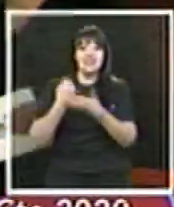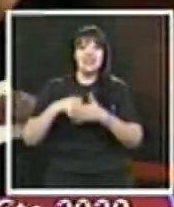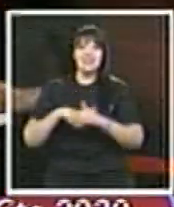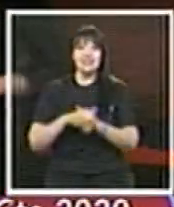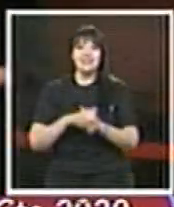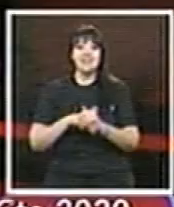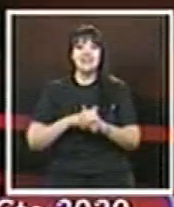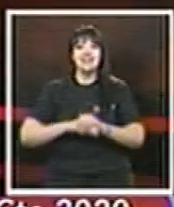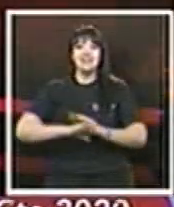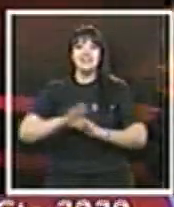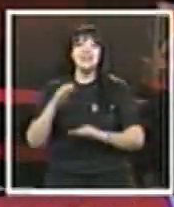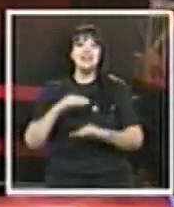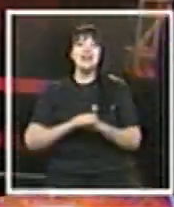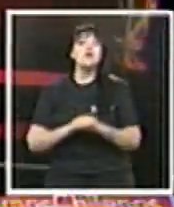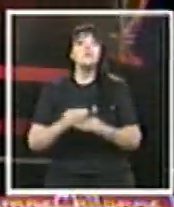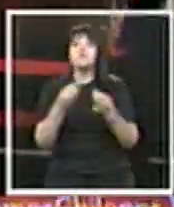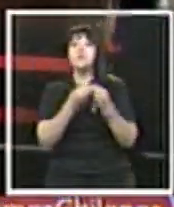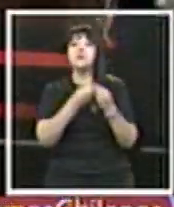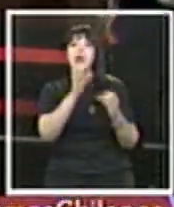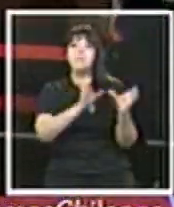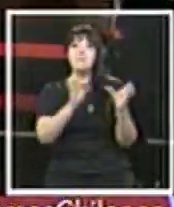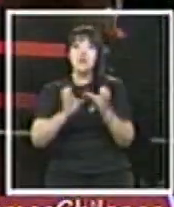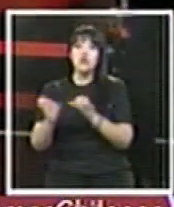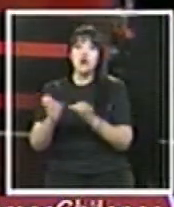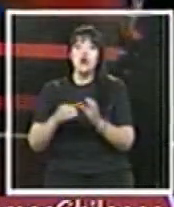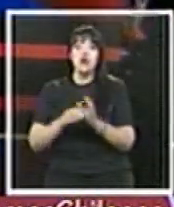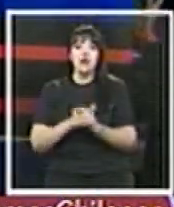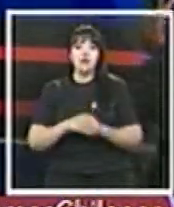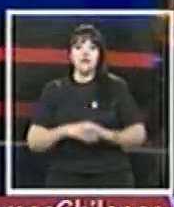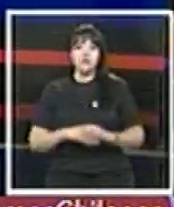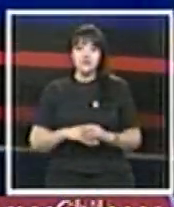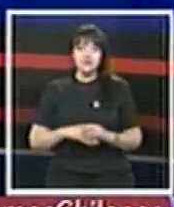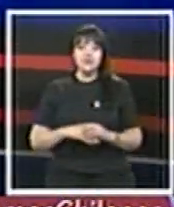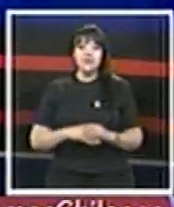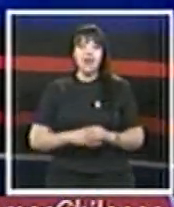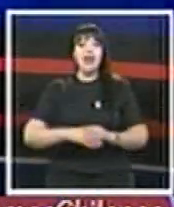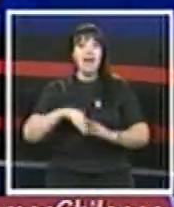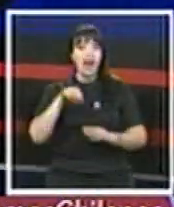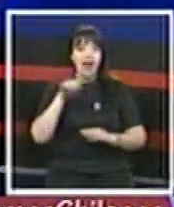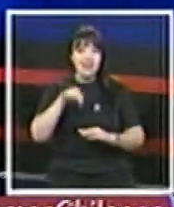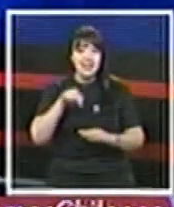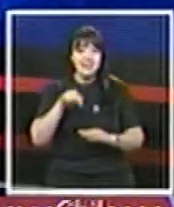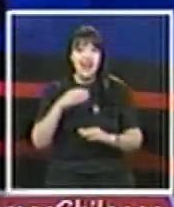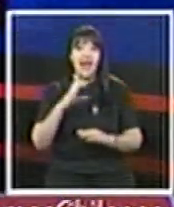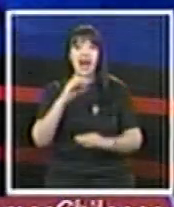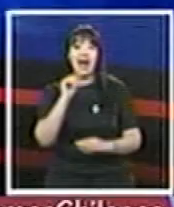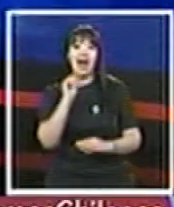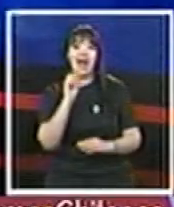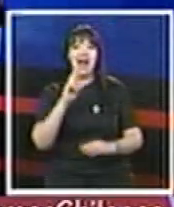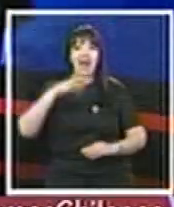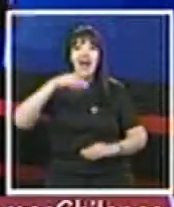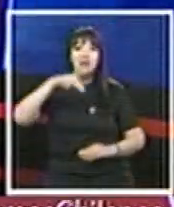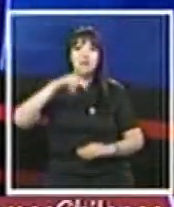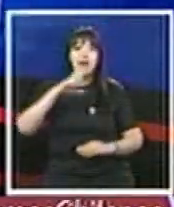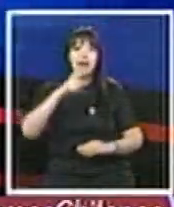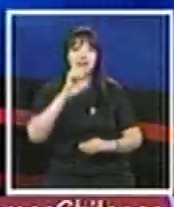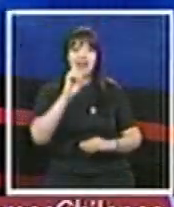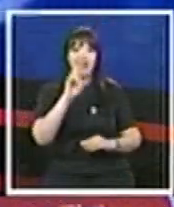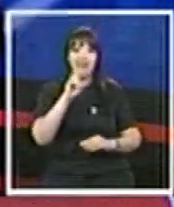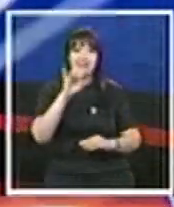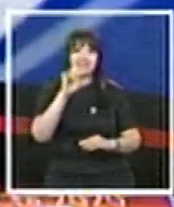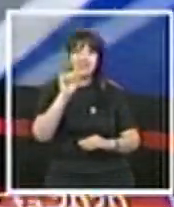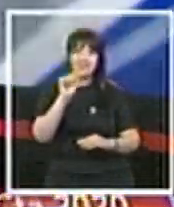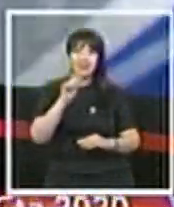Visibilidad y hoy vamos a juntar la mayor cantidad de recursos. Nos quedan varias horas todavía. Usted puede hacer su aporte. Y aquí está Carmen Gloria, el centro de Chile. Mi querido